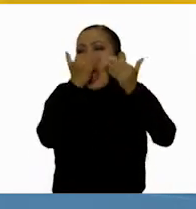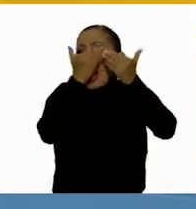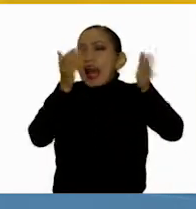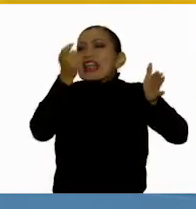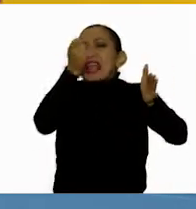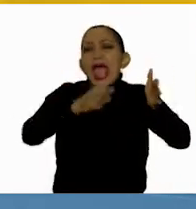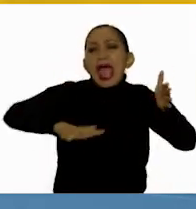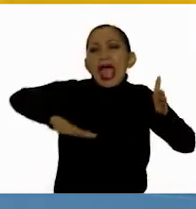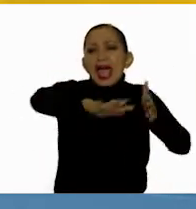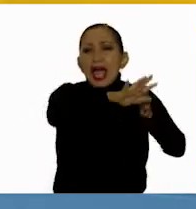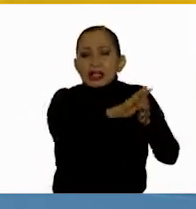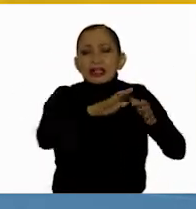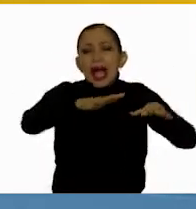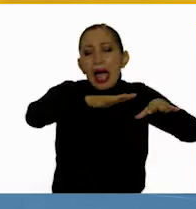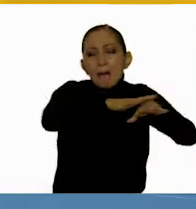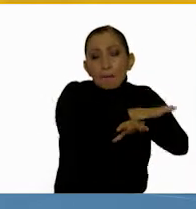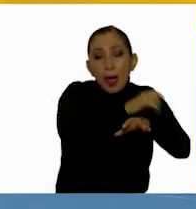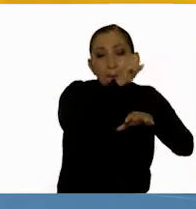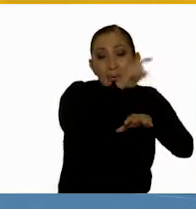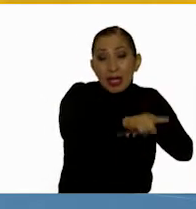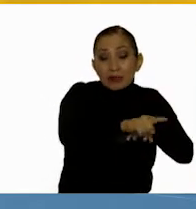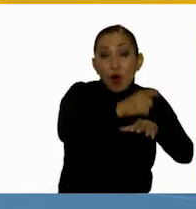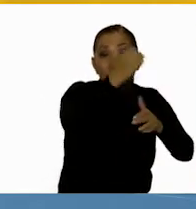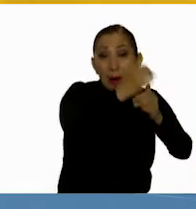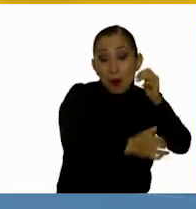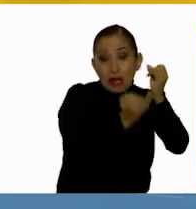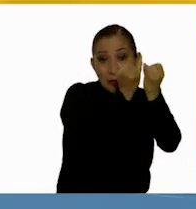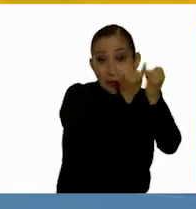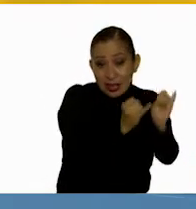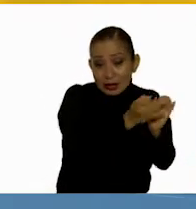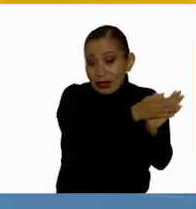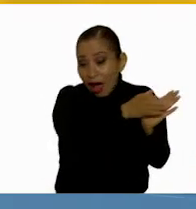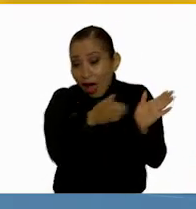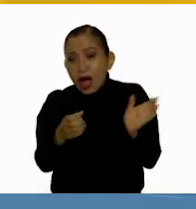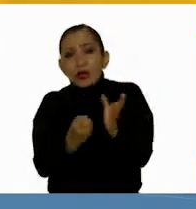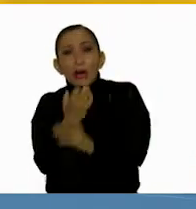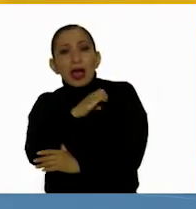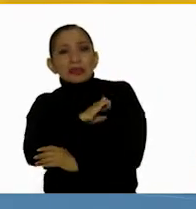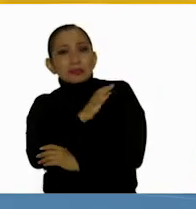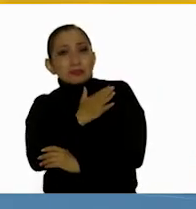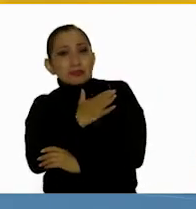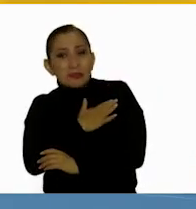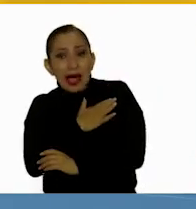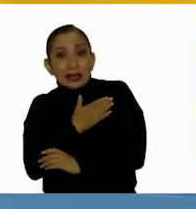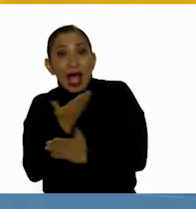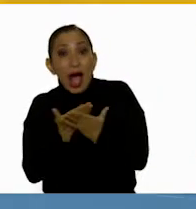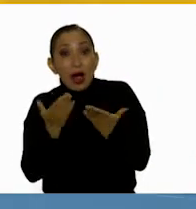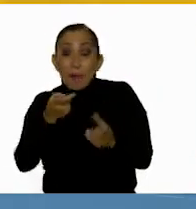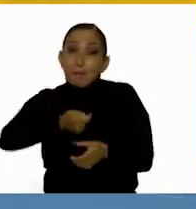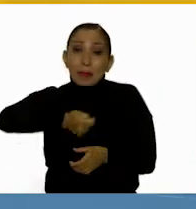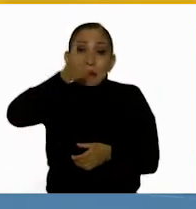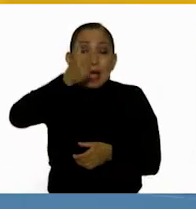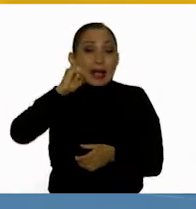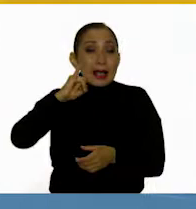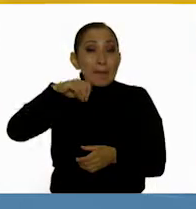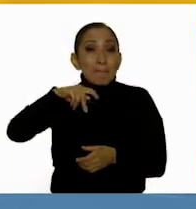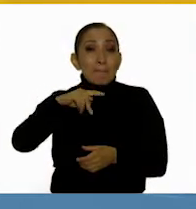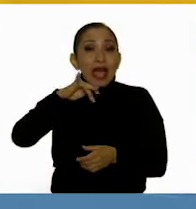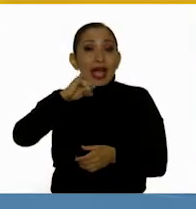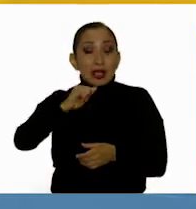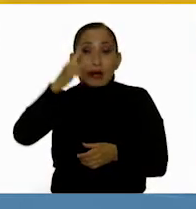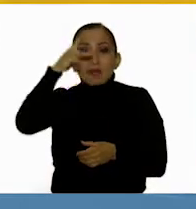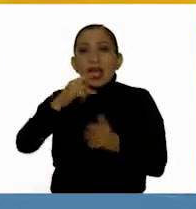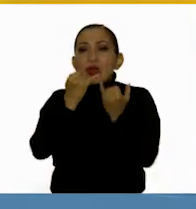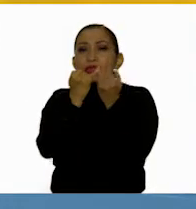de cómo fue el tránsito a partir de la lucha por la independencia de la Nueva España al primer imperio mexicano y los primeros años del